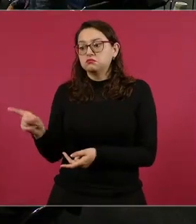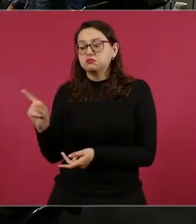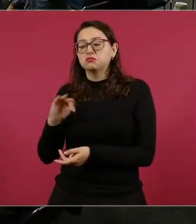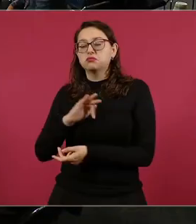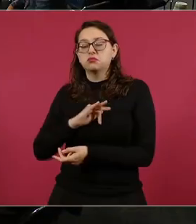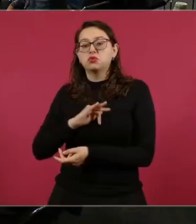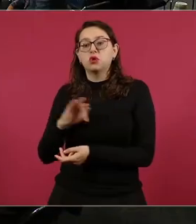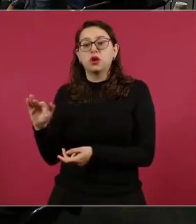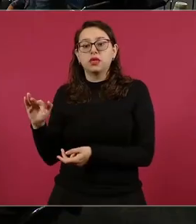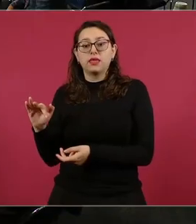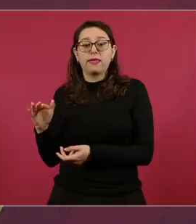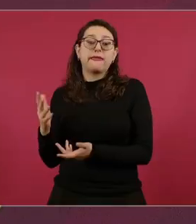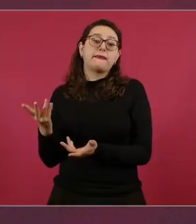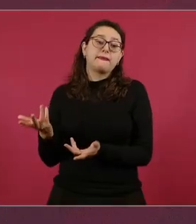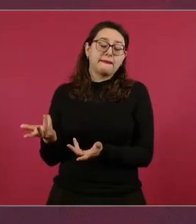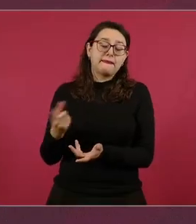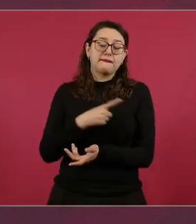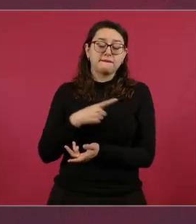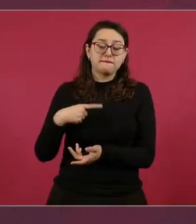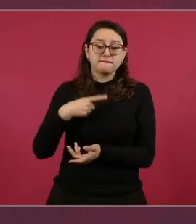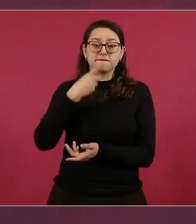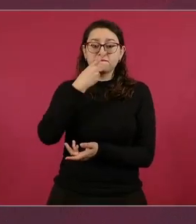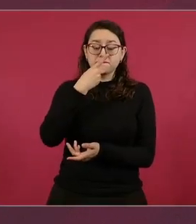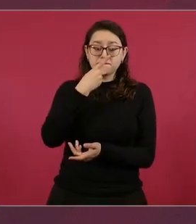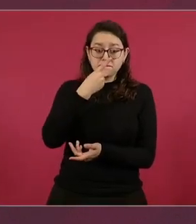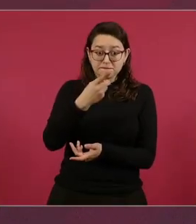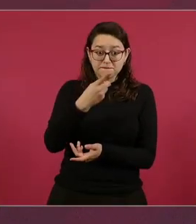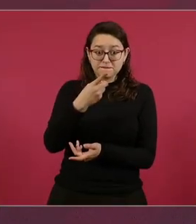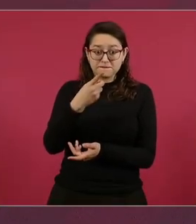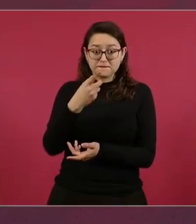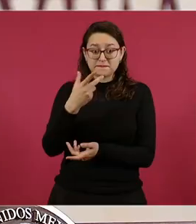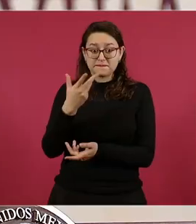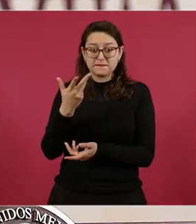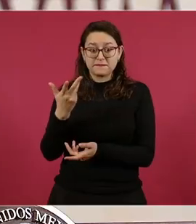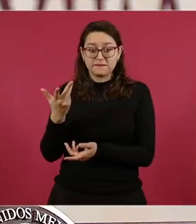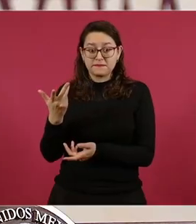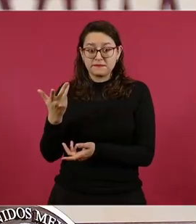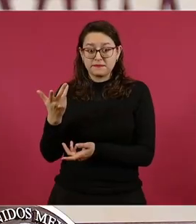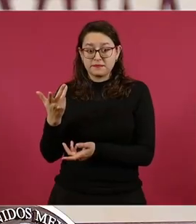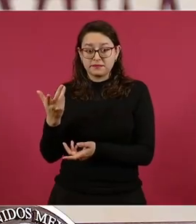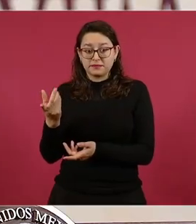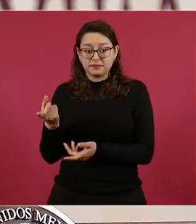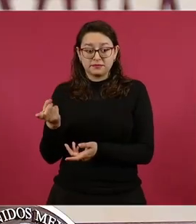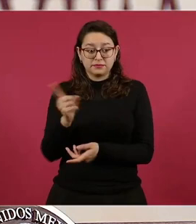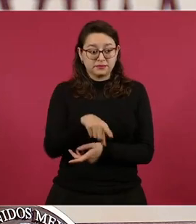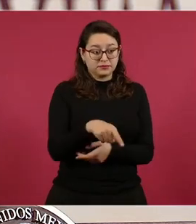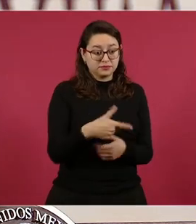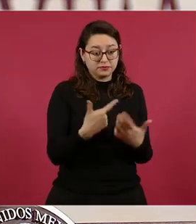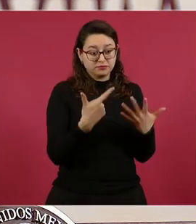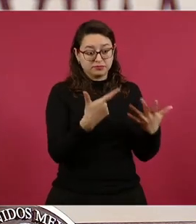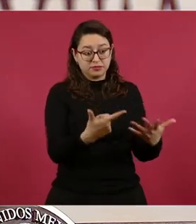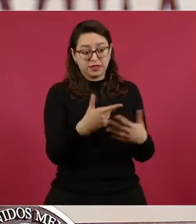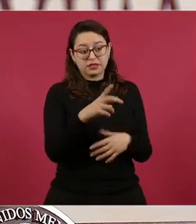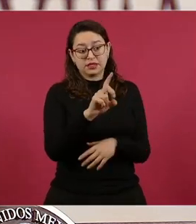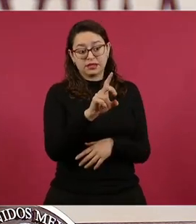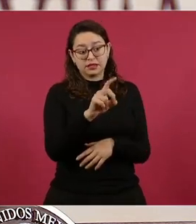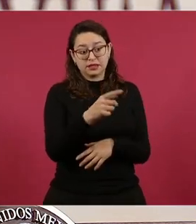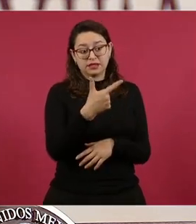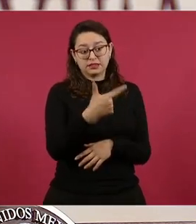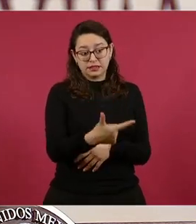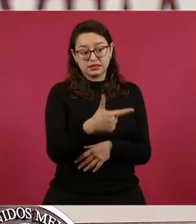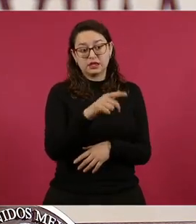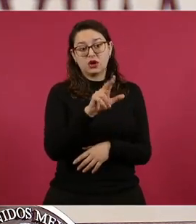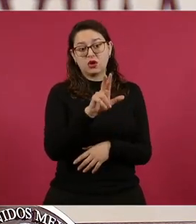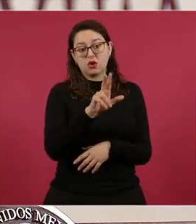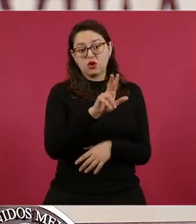para poder de la misma manera que lo hacíamos con los 737-800, ir